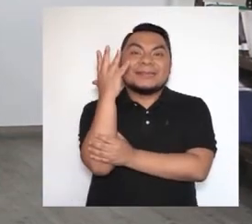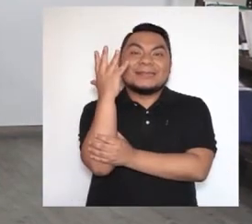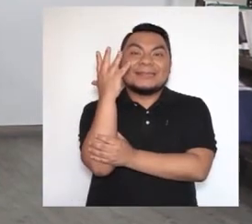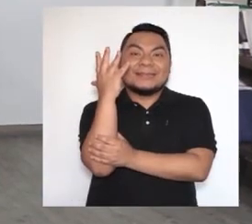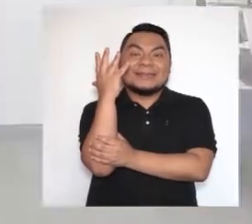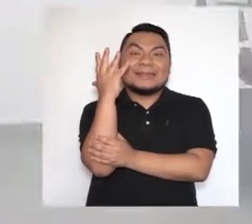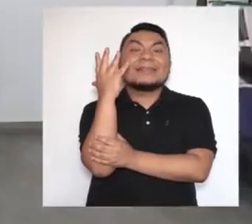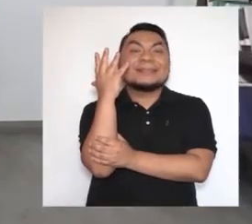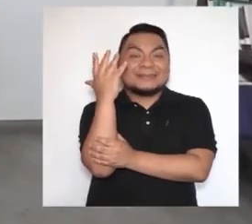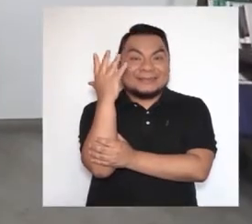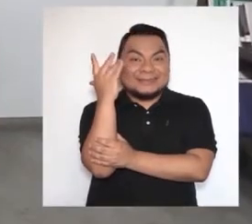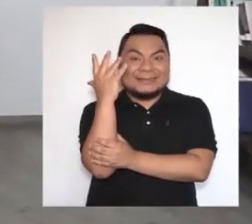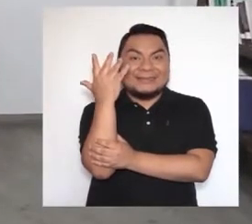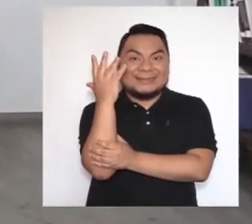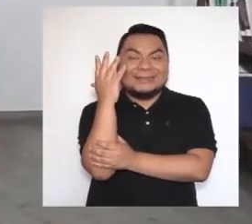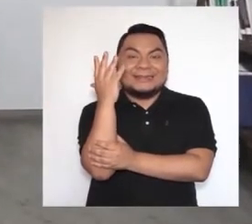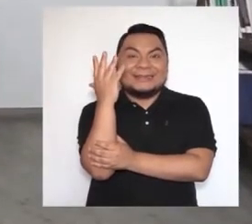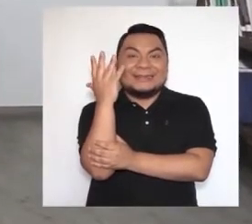Ay.